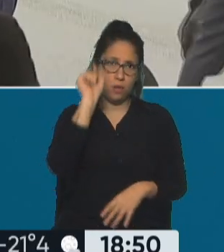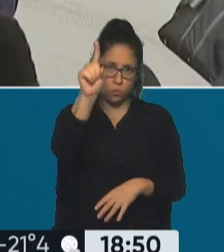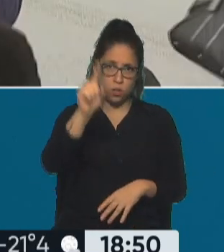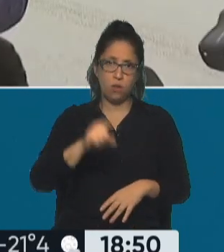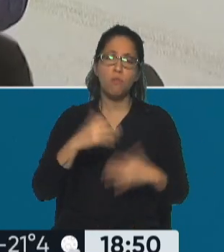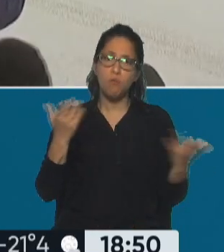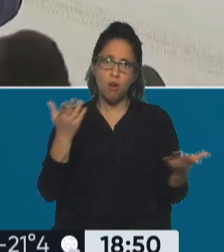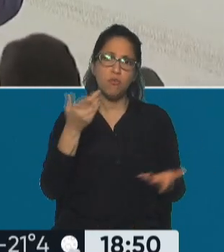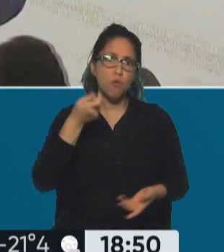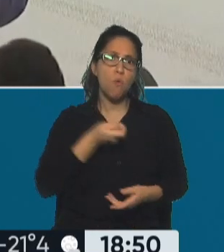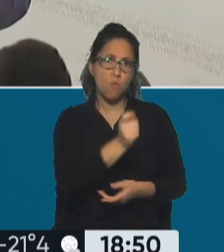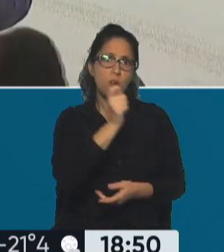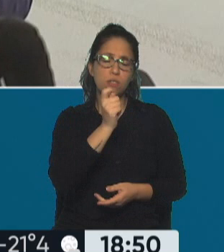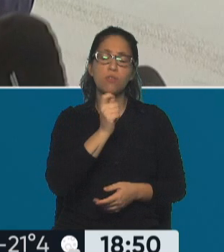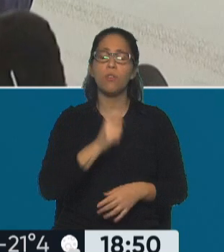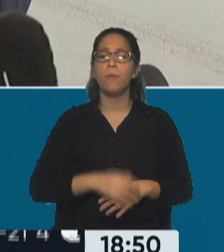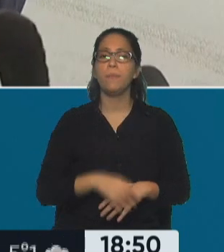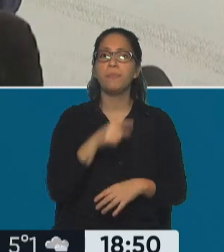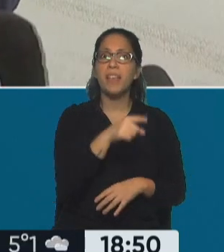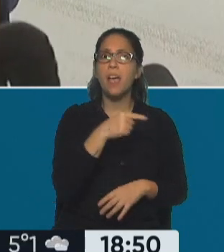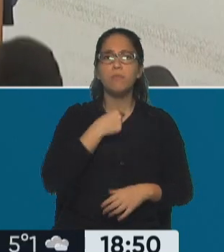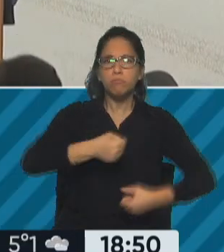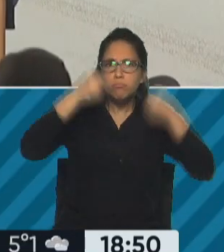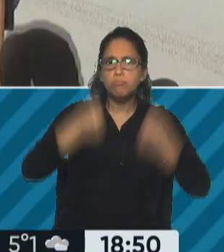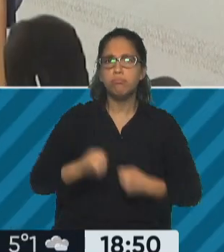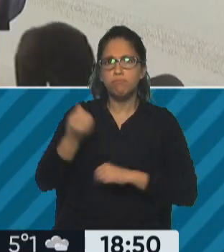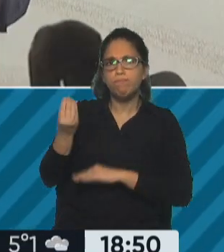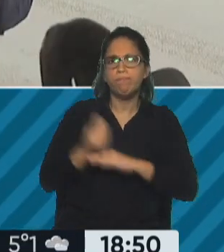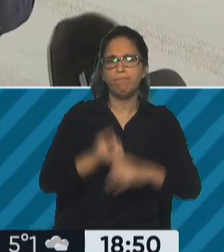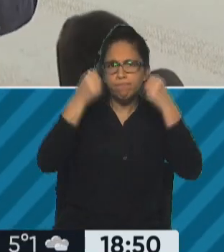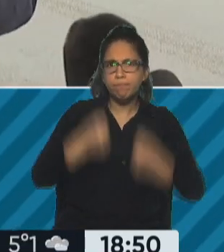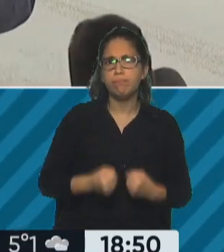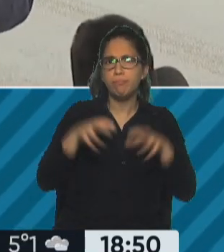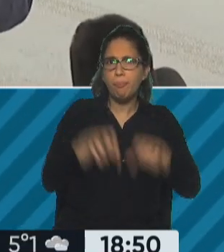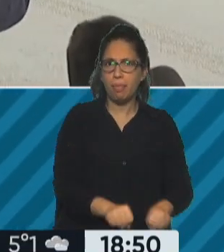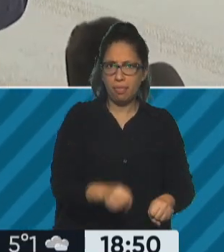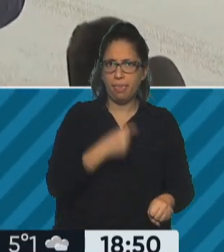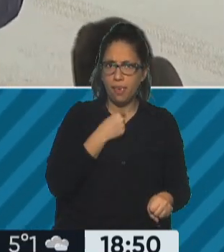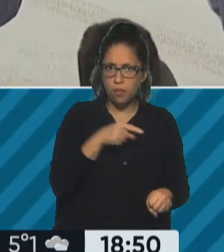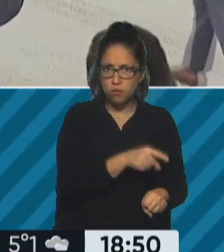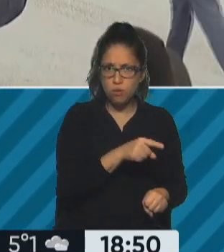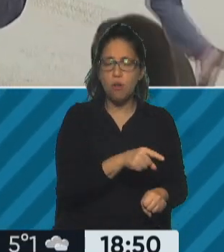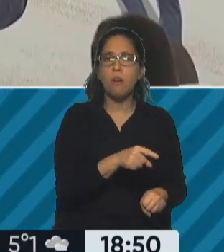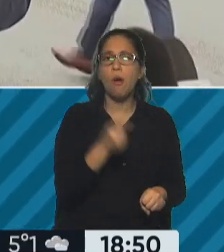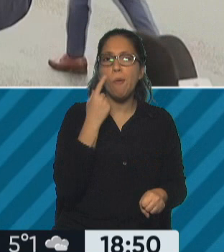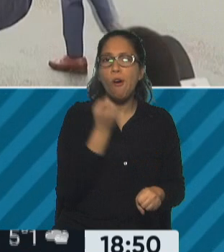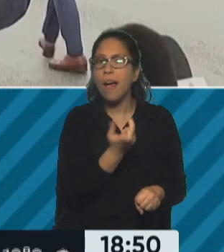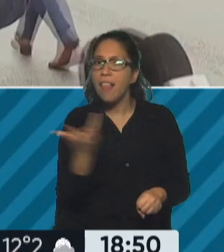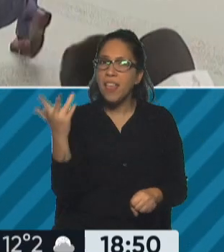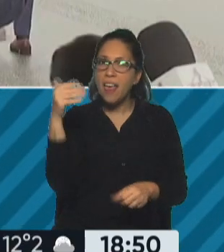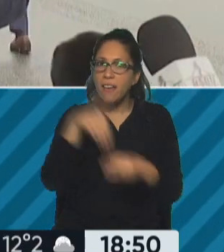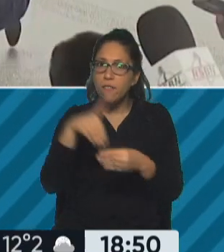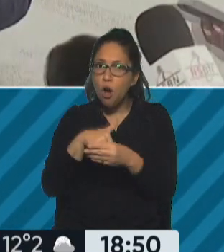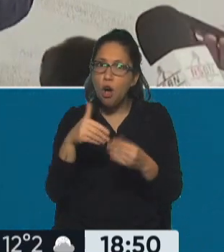estadounidense y de estar decidido a permanecer en el poder. Al intentar alterar el conteo de votos en las